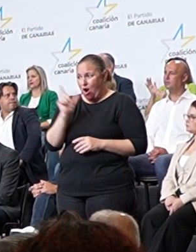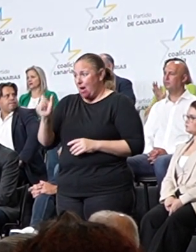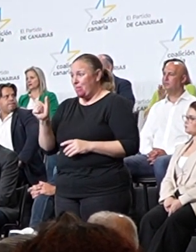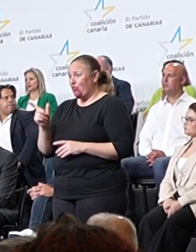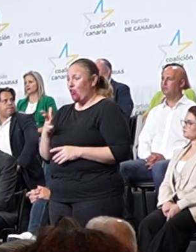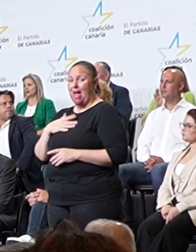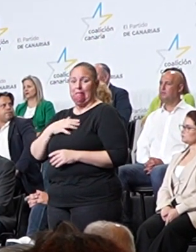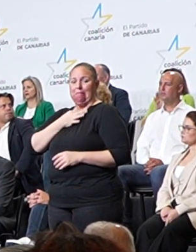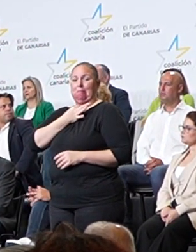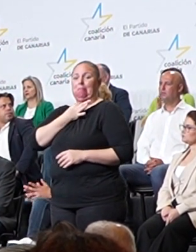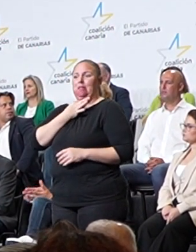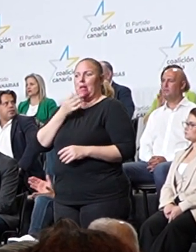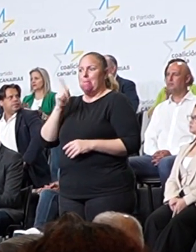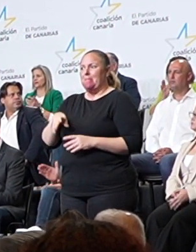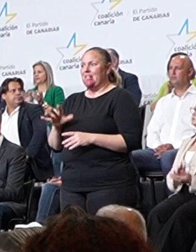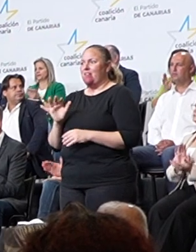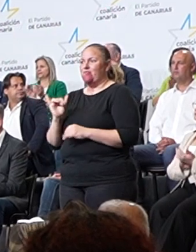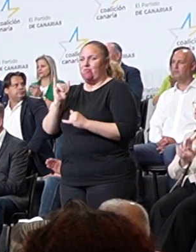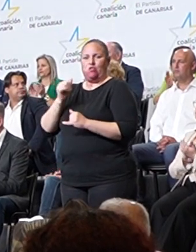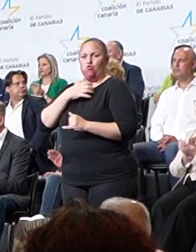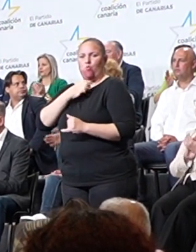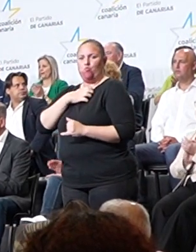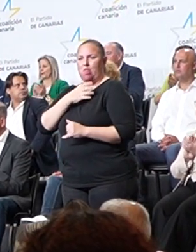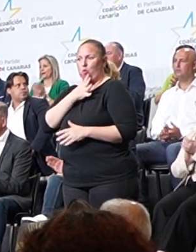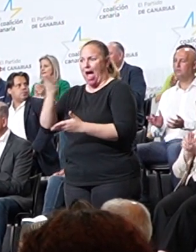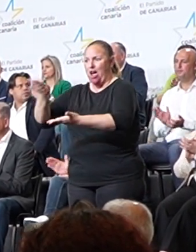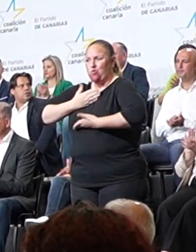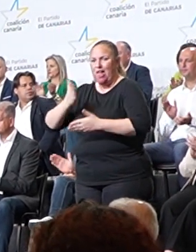de mes, mientras la gente no le llega